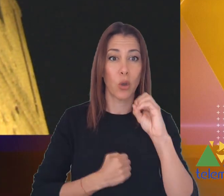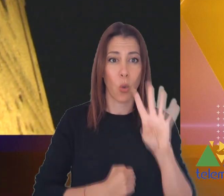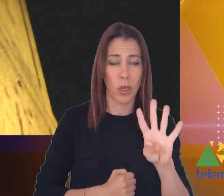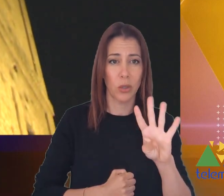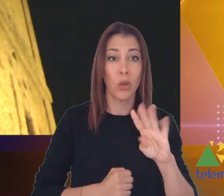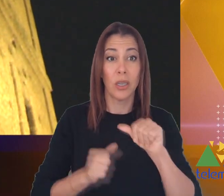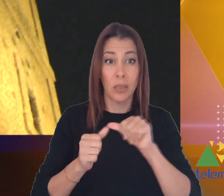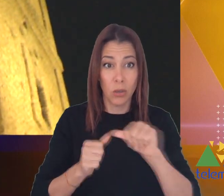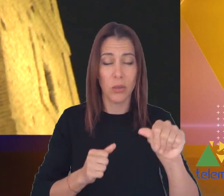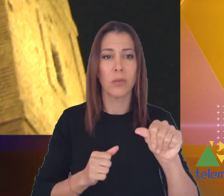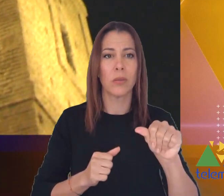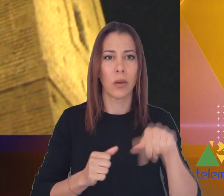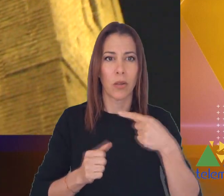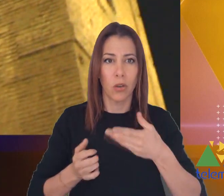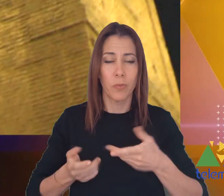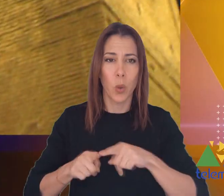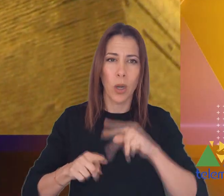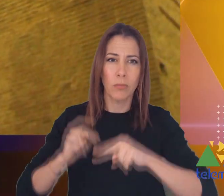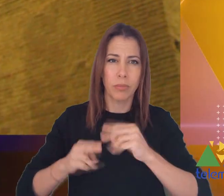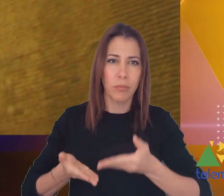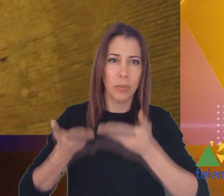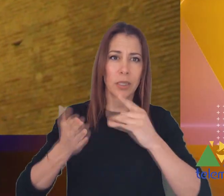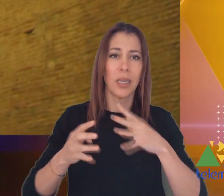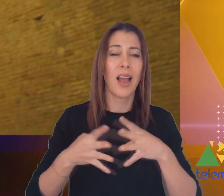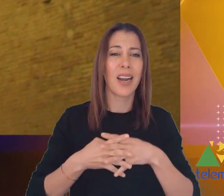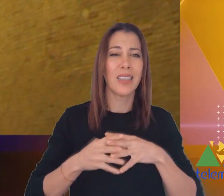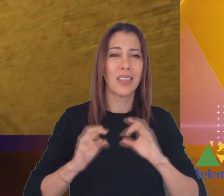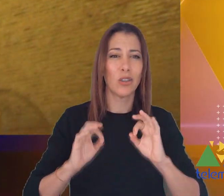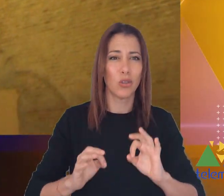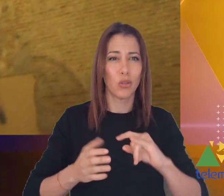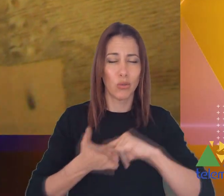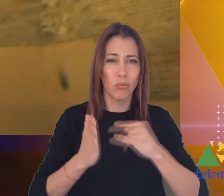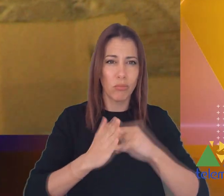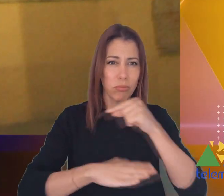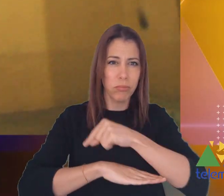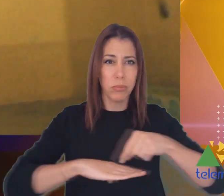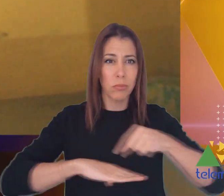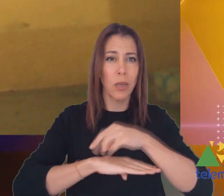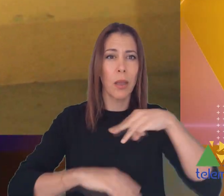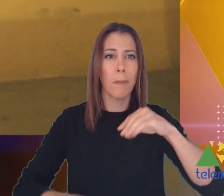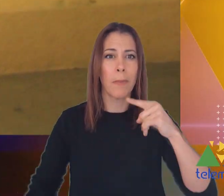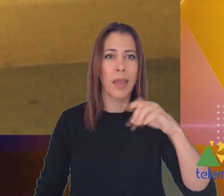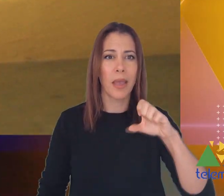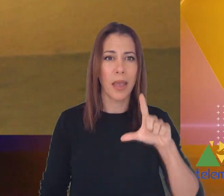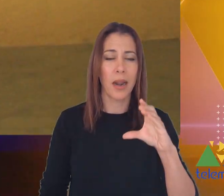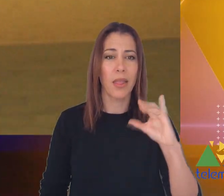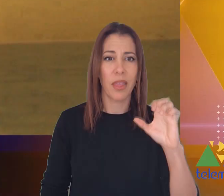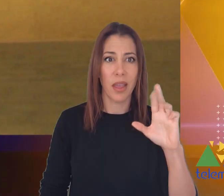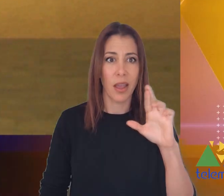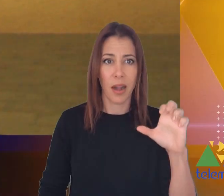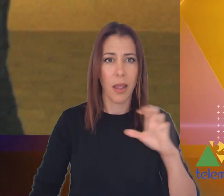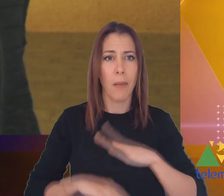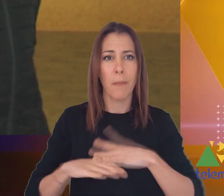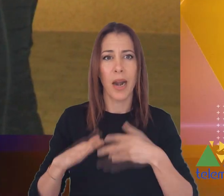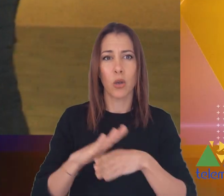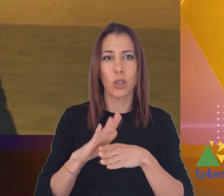1804, y a continuación se levanta esta por el arquitecto Miguel Cirre, el arquitecto granadino Miguel Cirre, para de alguna manera mantener